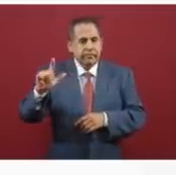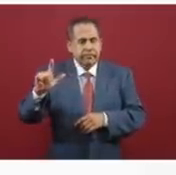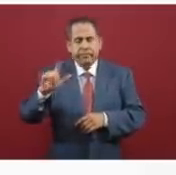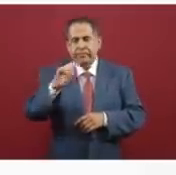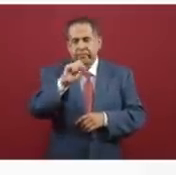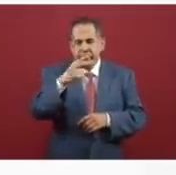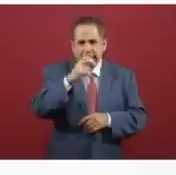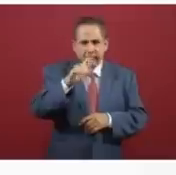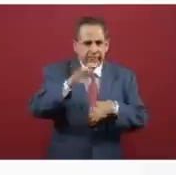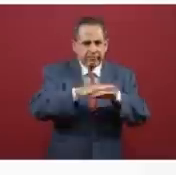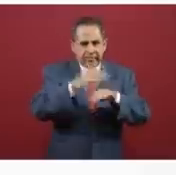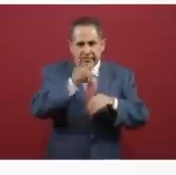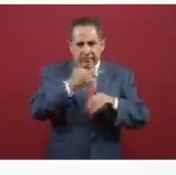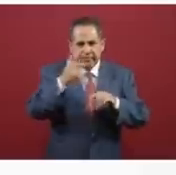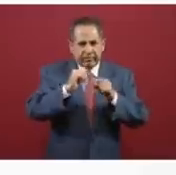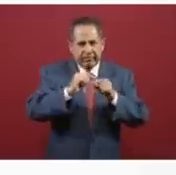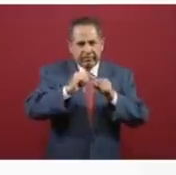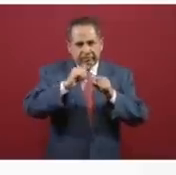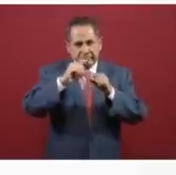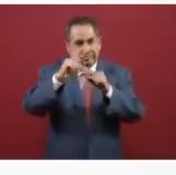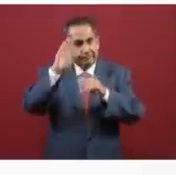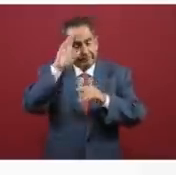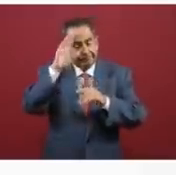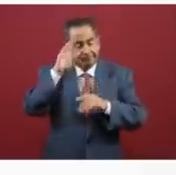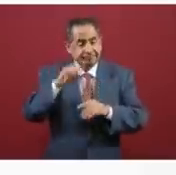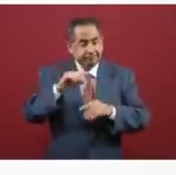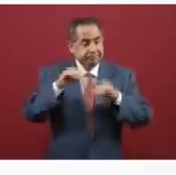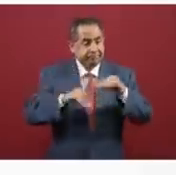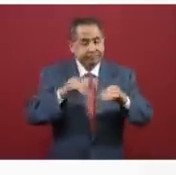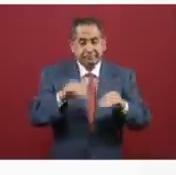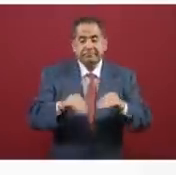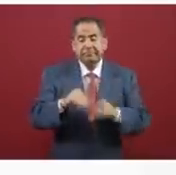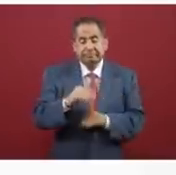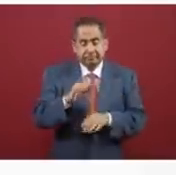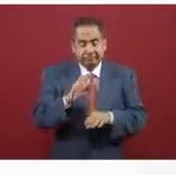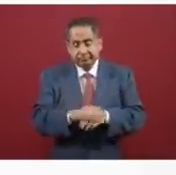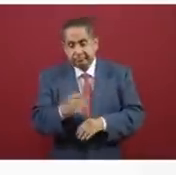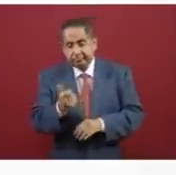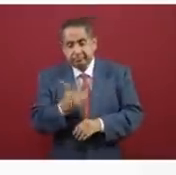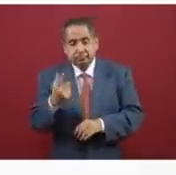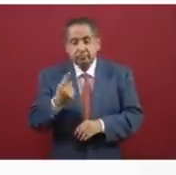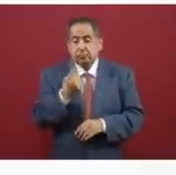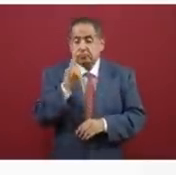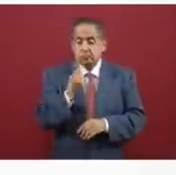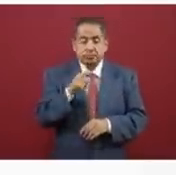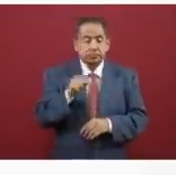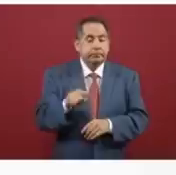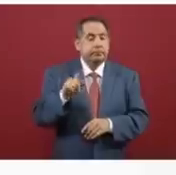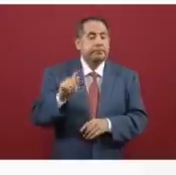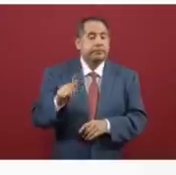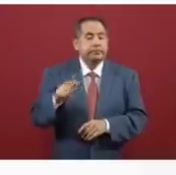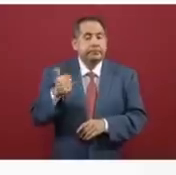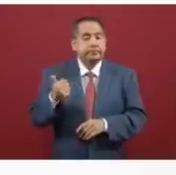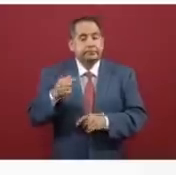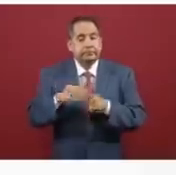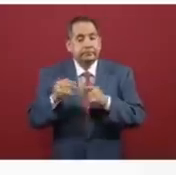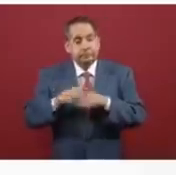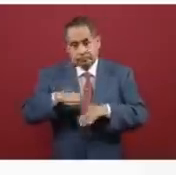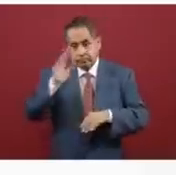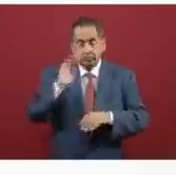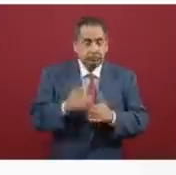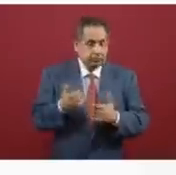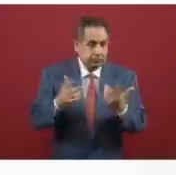se le está aumentando lengua de la zona metropolitana igual la cara un peso con 76 centavos